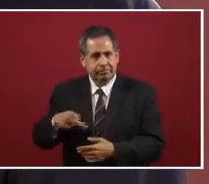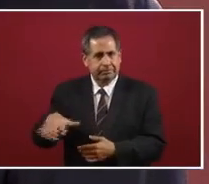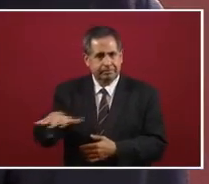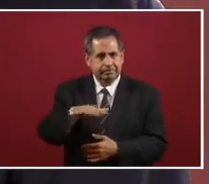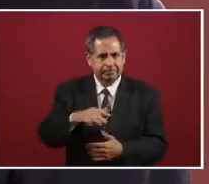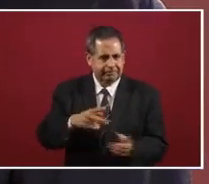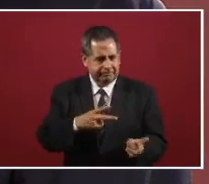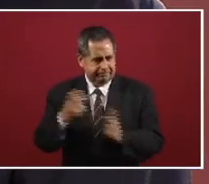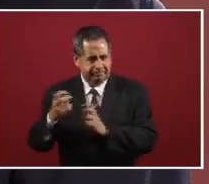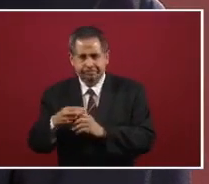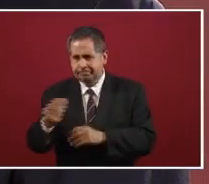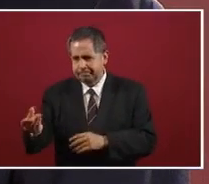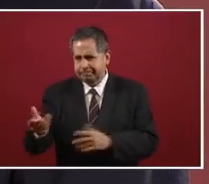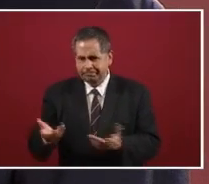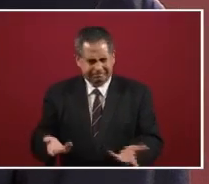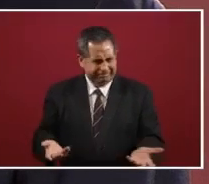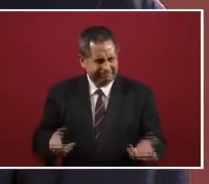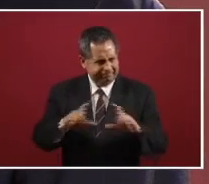Entonces,